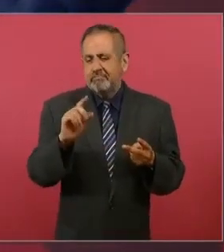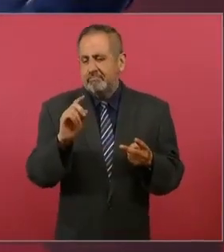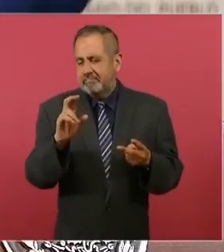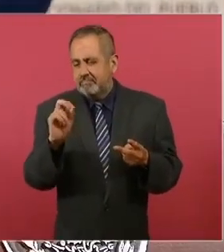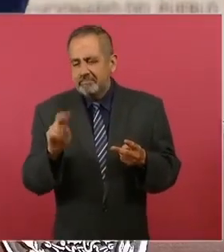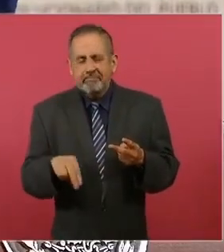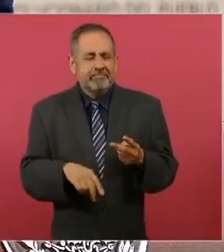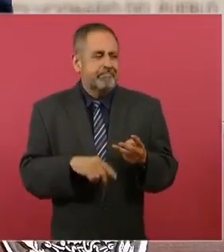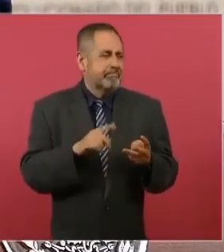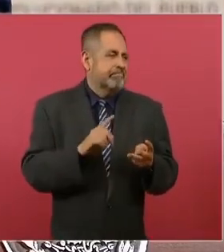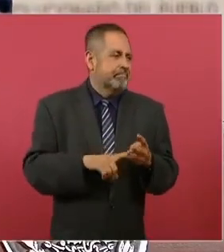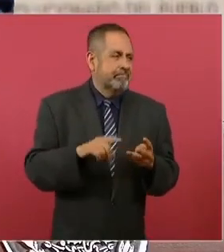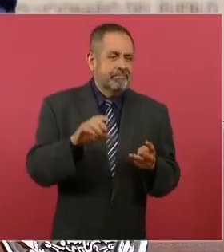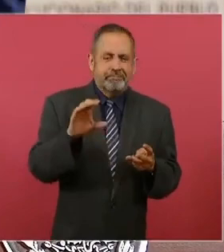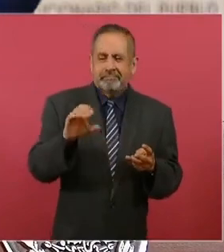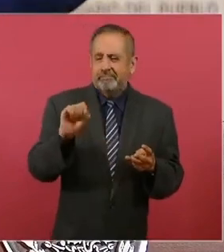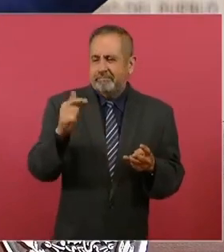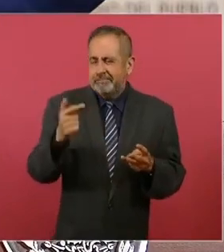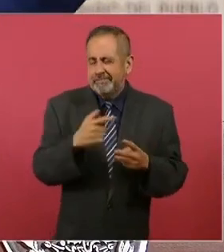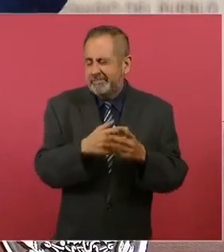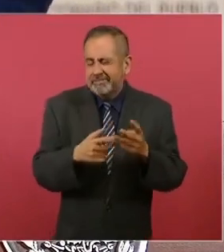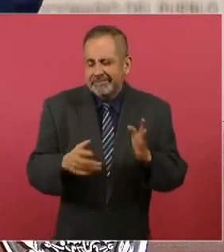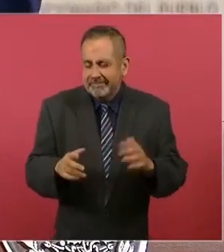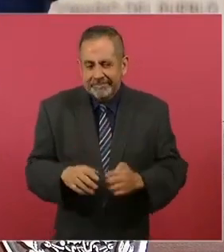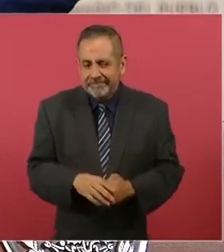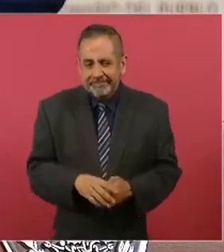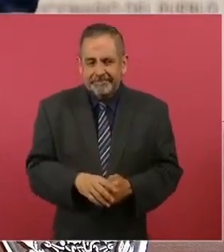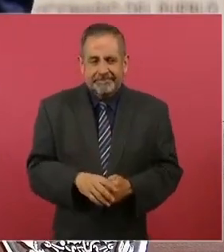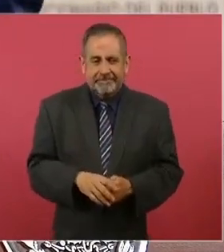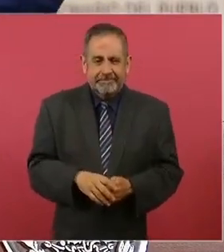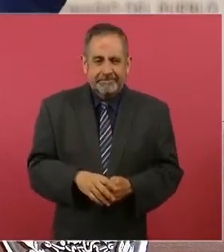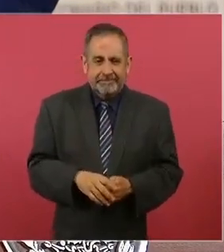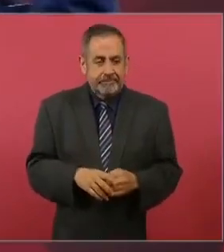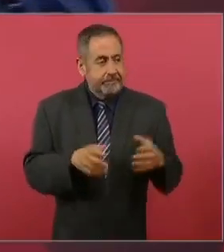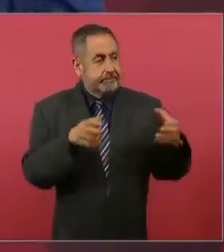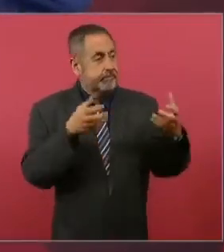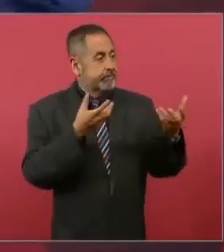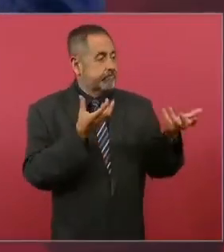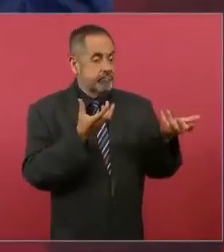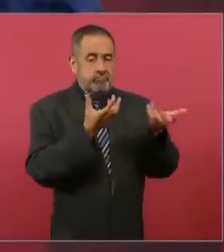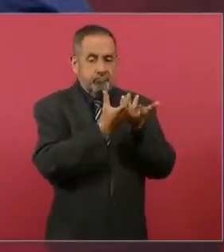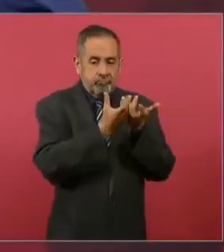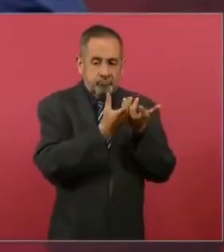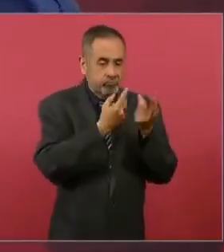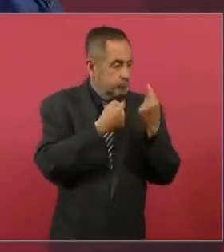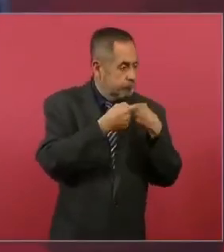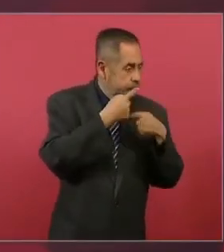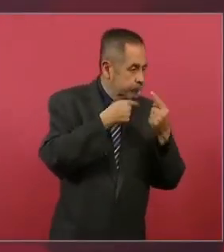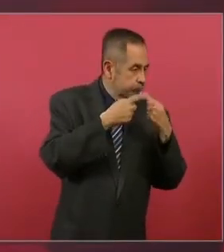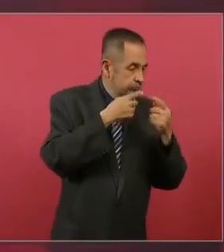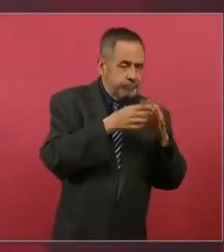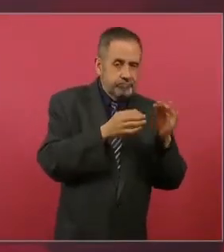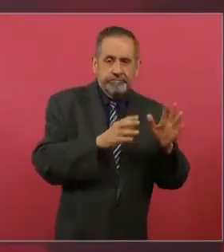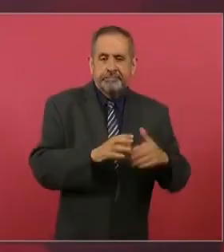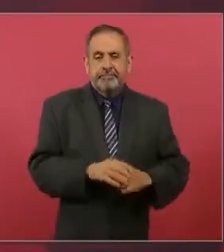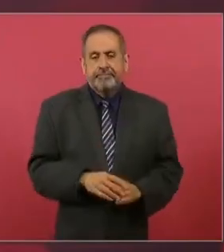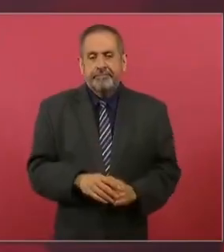opina Salinas, ¿no? Sí, se hacen esa consulta.